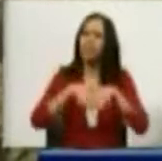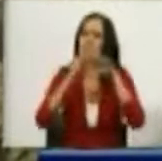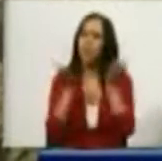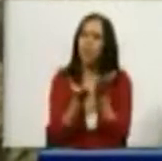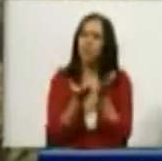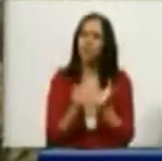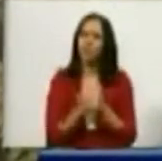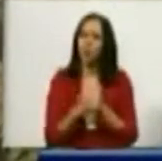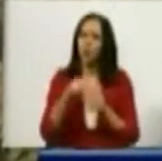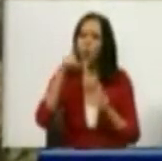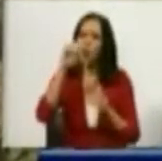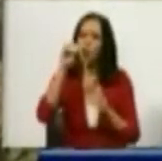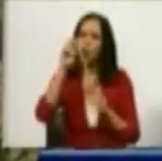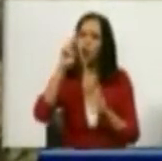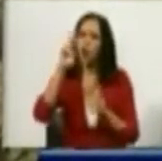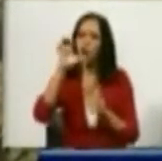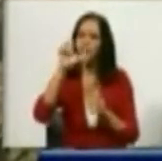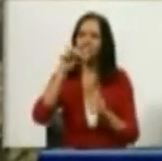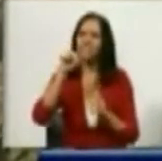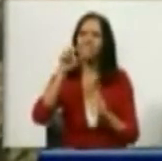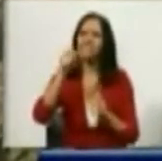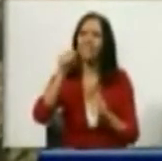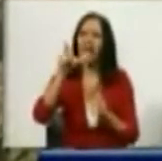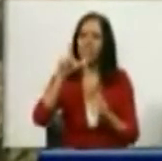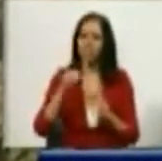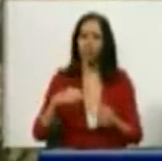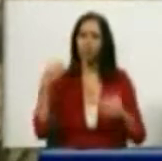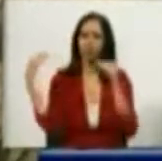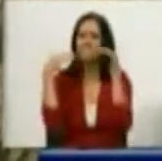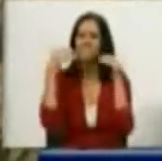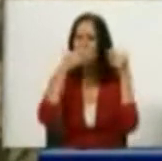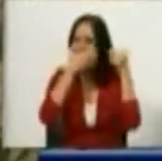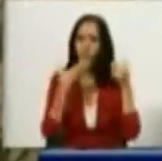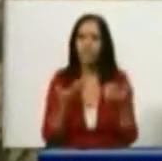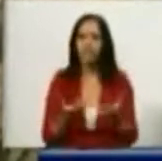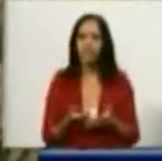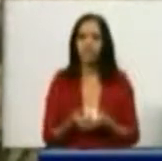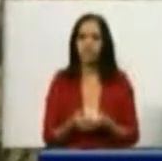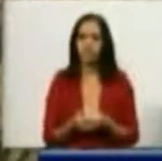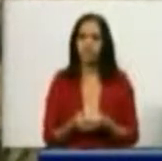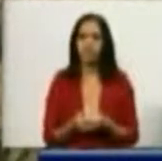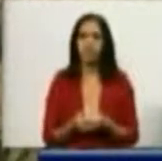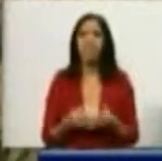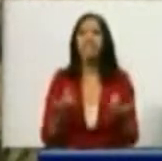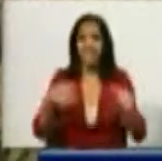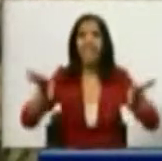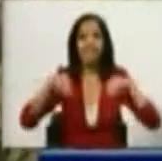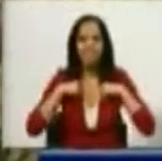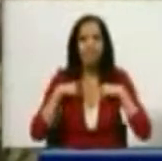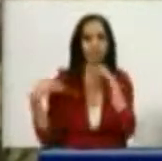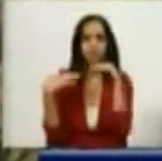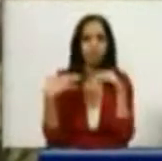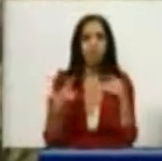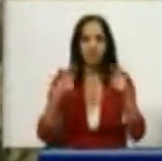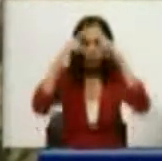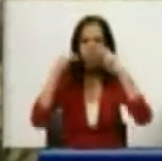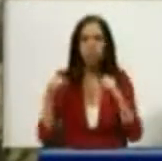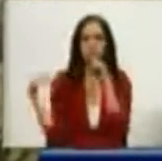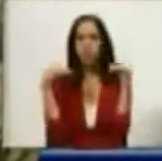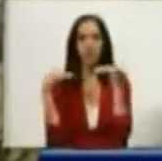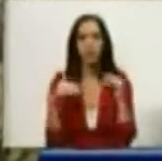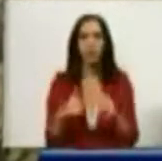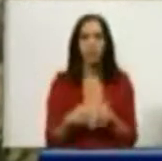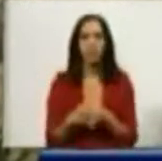a un tipo como lorenza lebal un terrorista vale que él admite que es un terrorista que su profesión es terrorismo